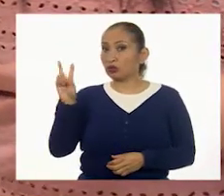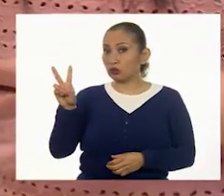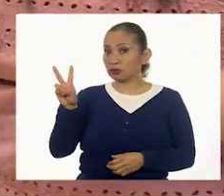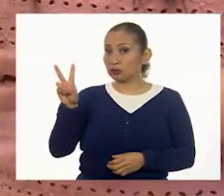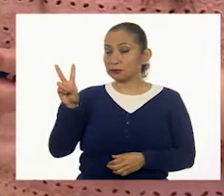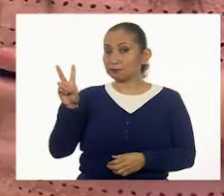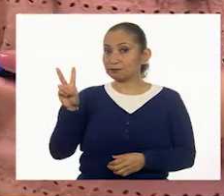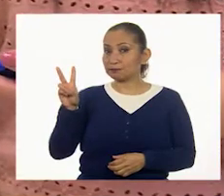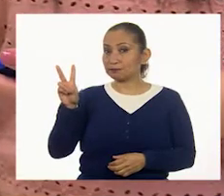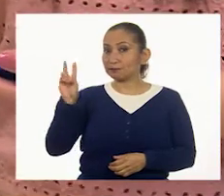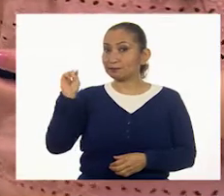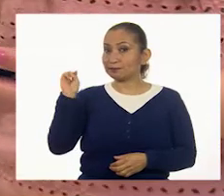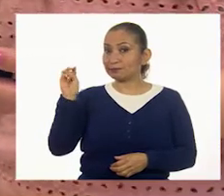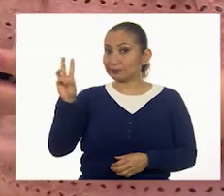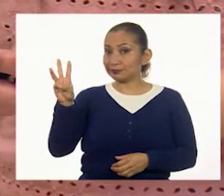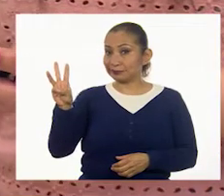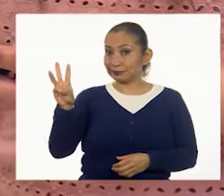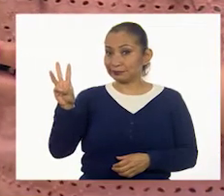dos,